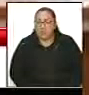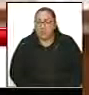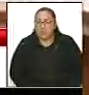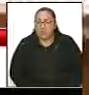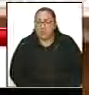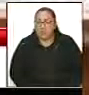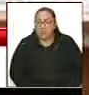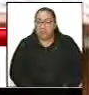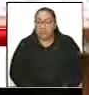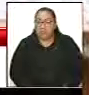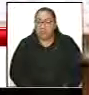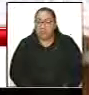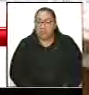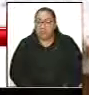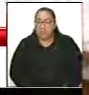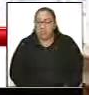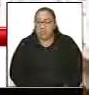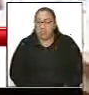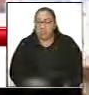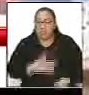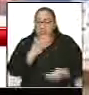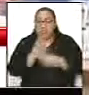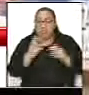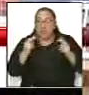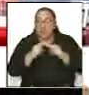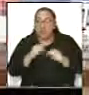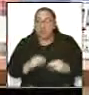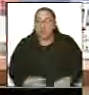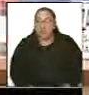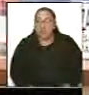La problemática detectada